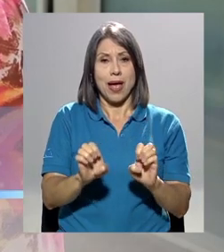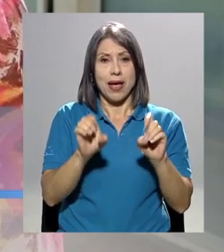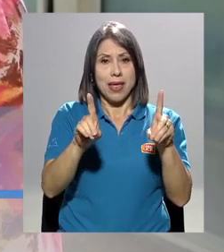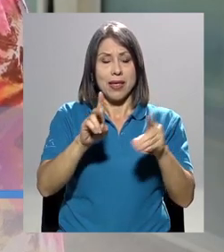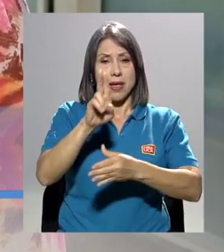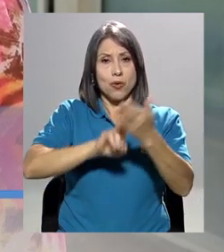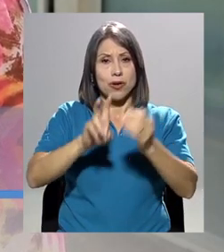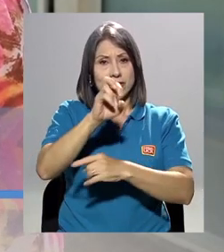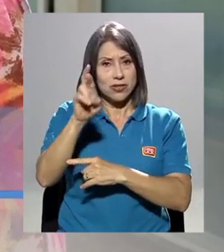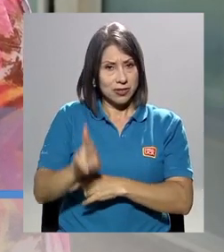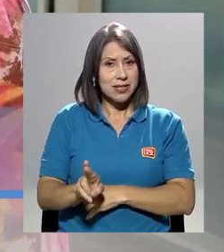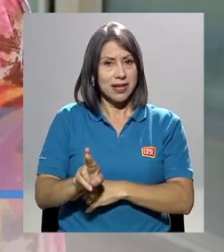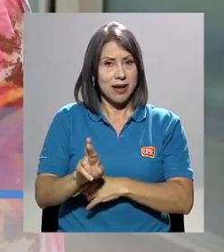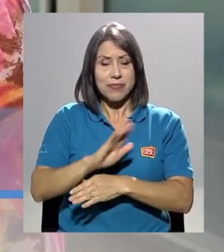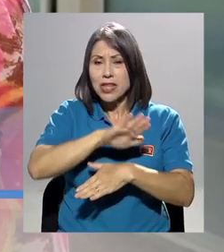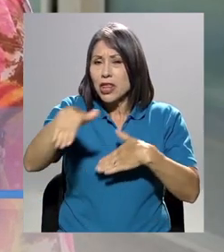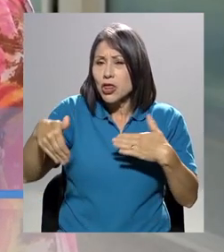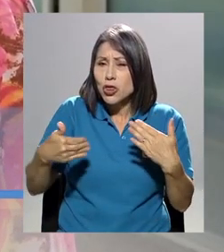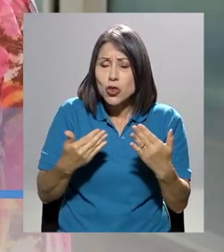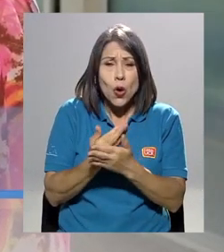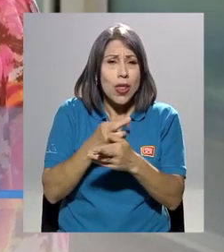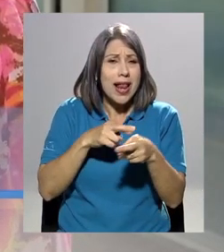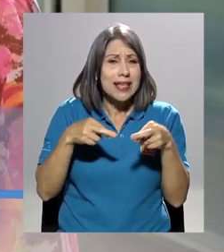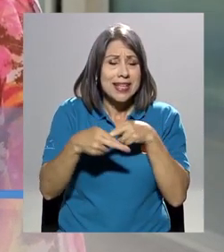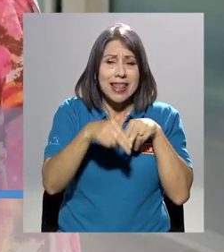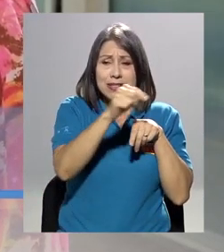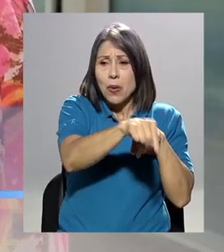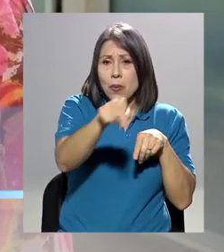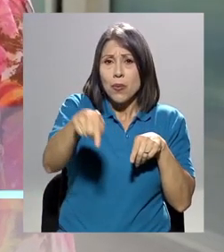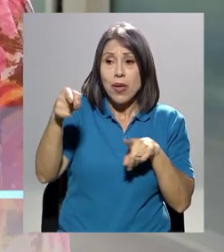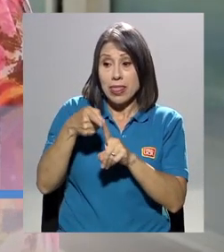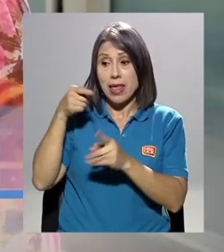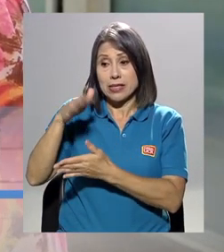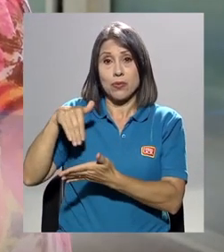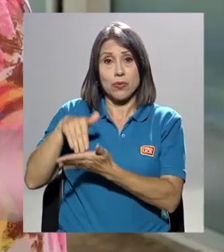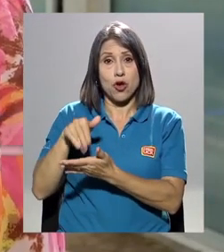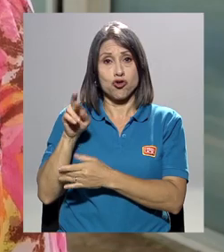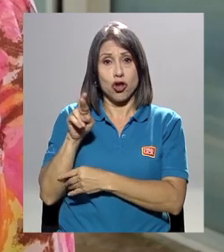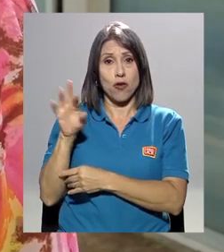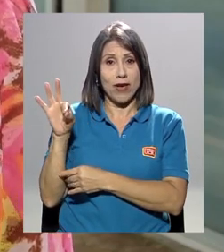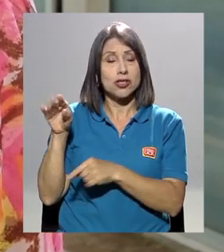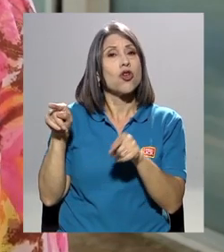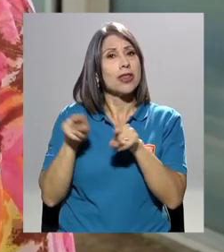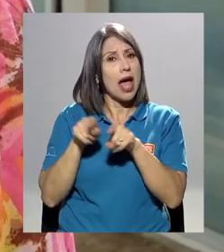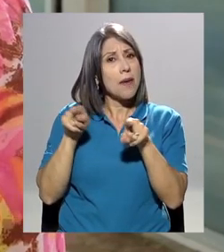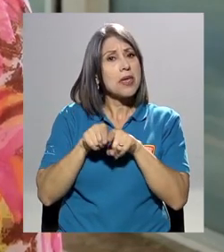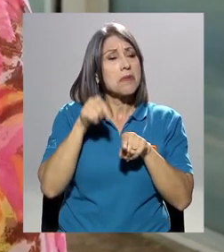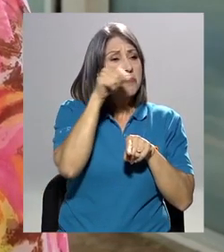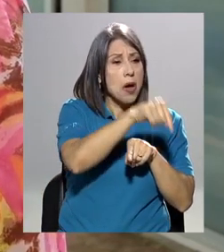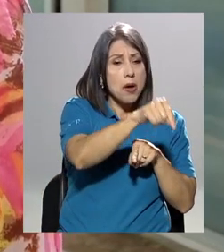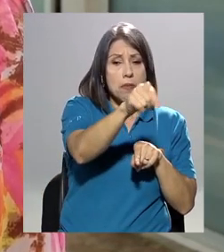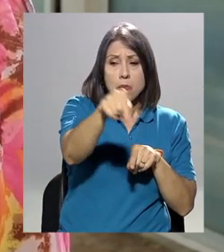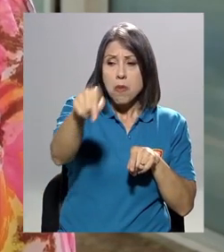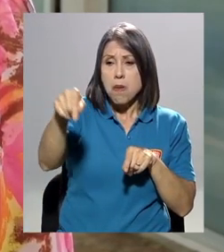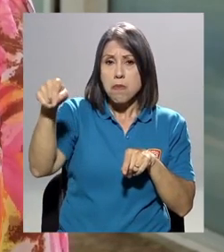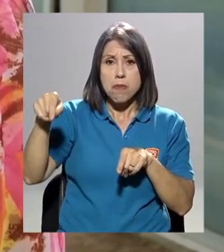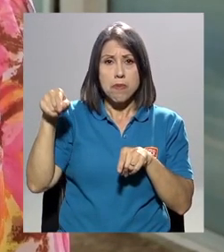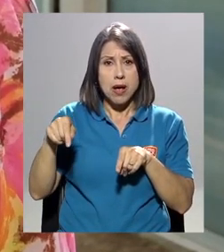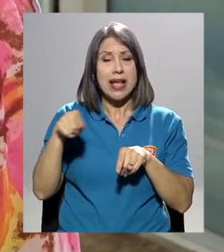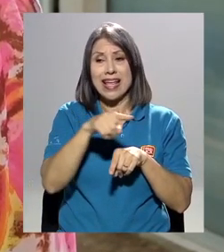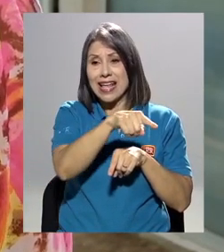Costa Rica, de todas las sedes, desde la Rodrigo Facio, pero también las que se encuentran situadas en distintos puntos del país,